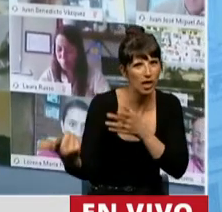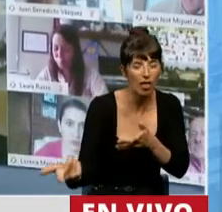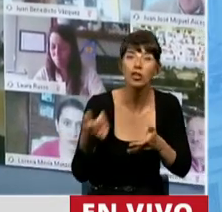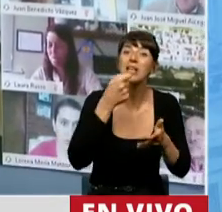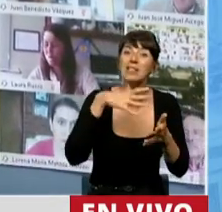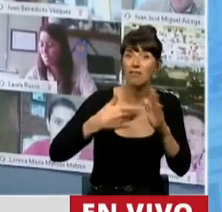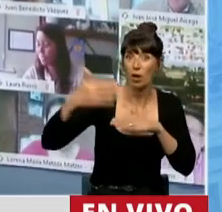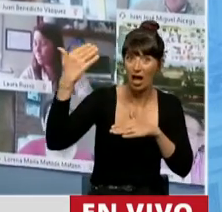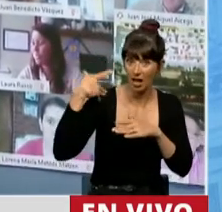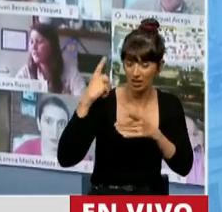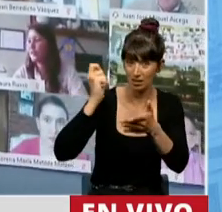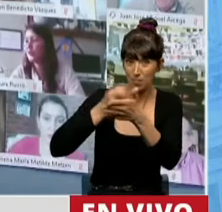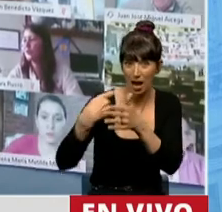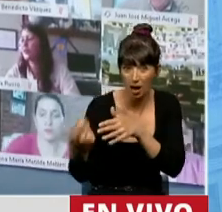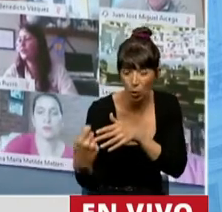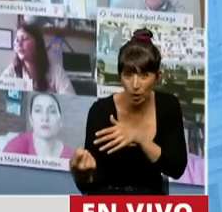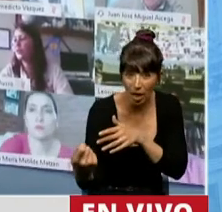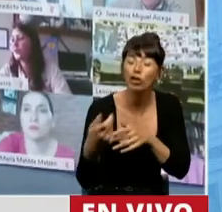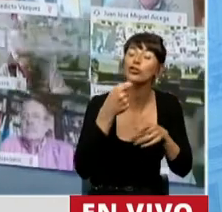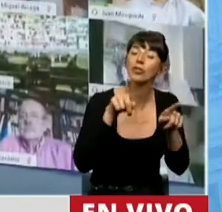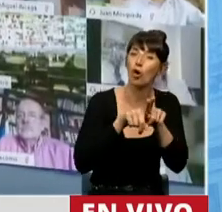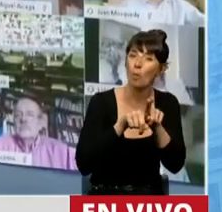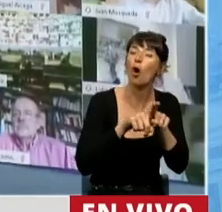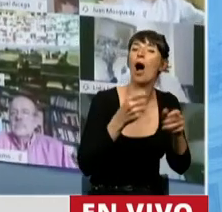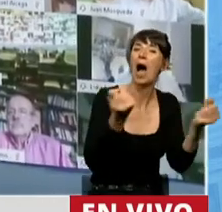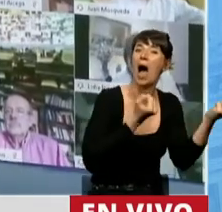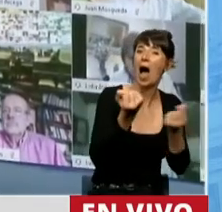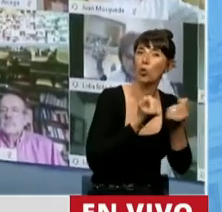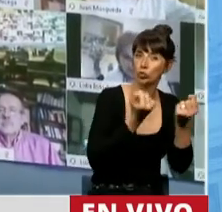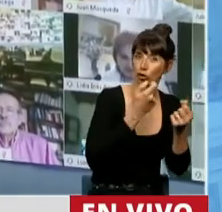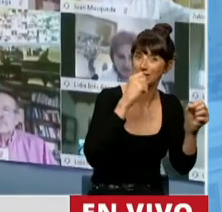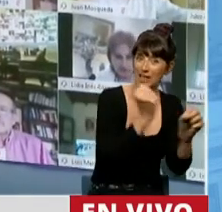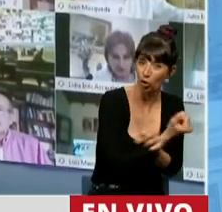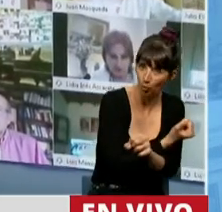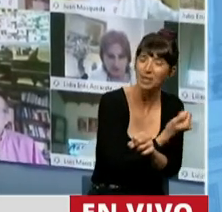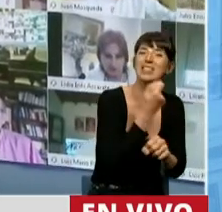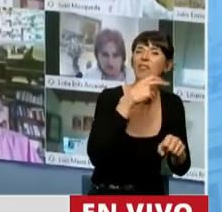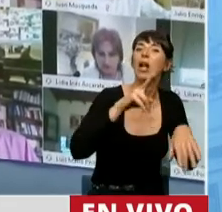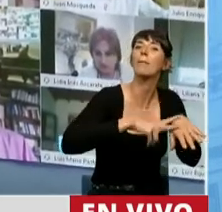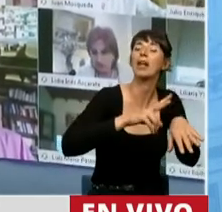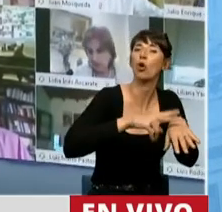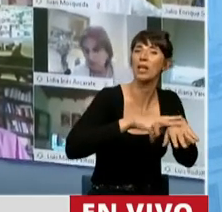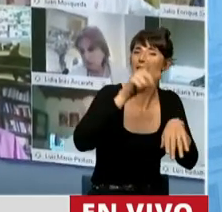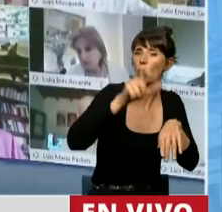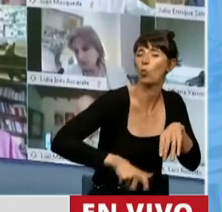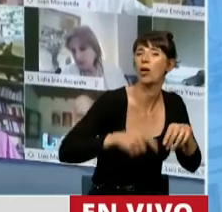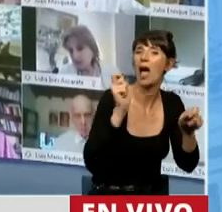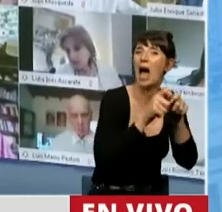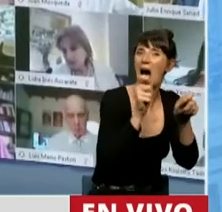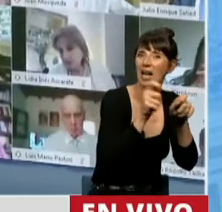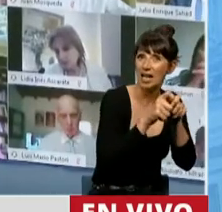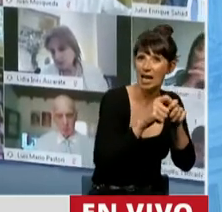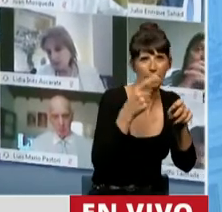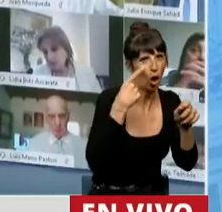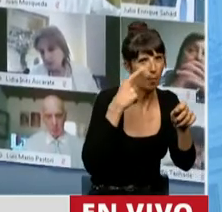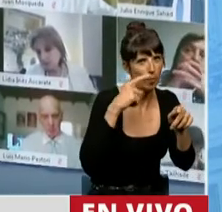que nos habían recomendado un mecánico estafador, de esos que te dicen que te cobran por arreglarte un problema y te generan otro